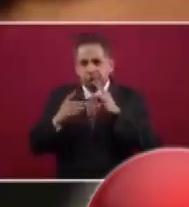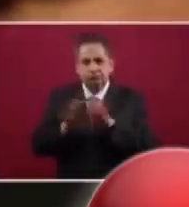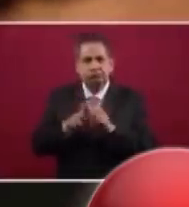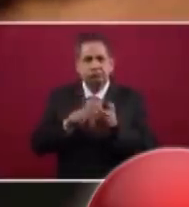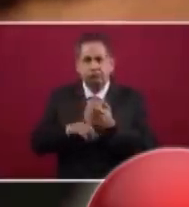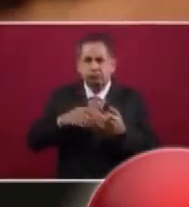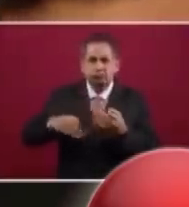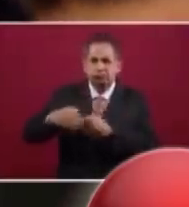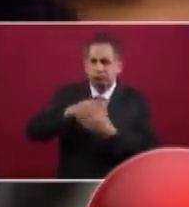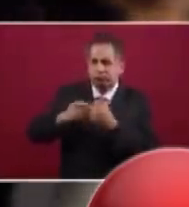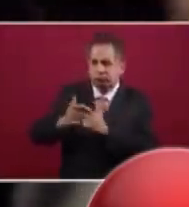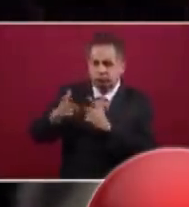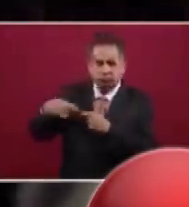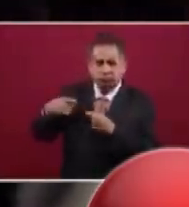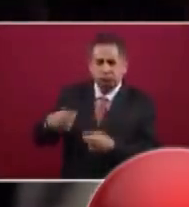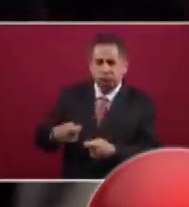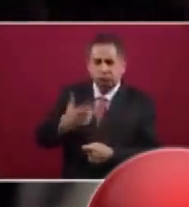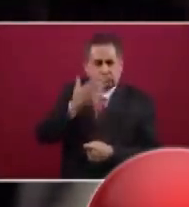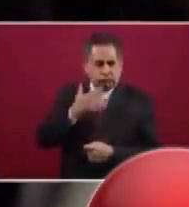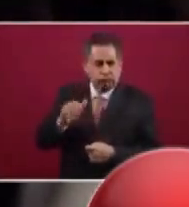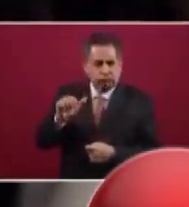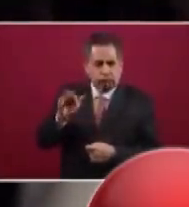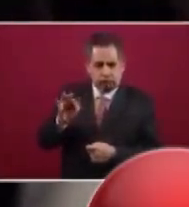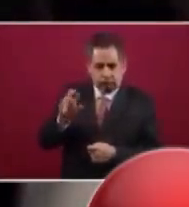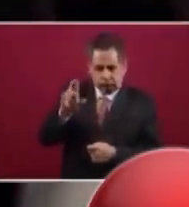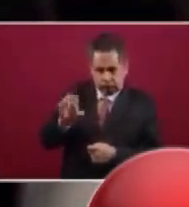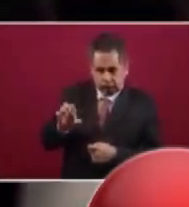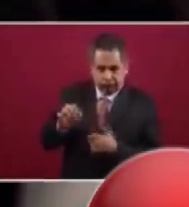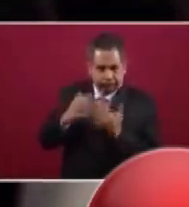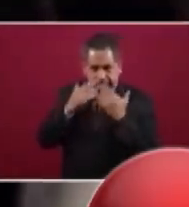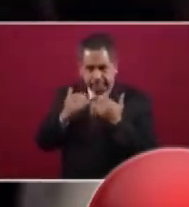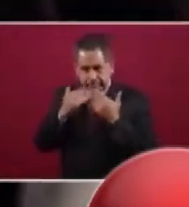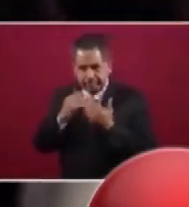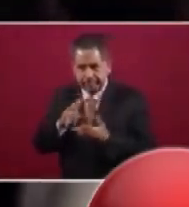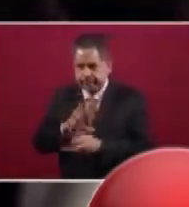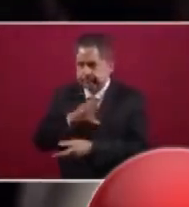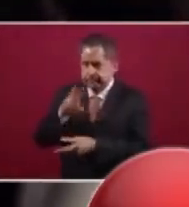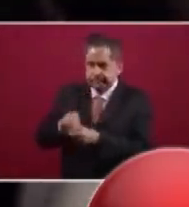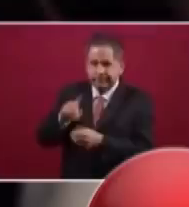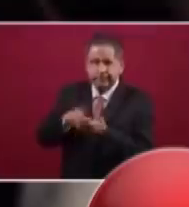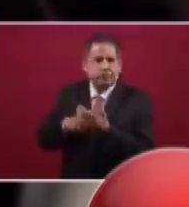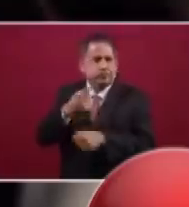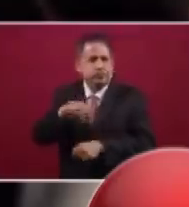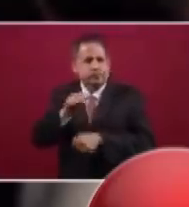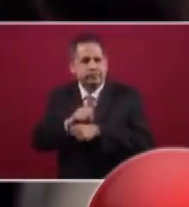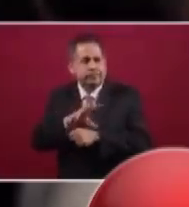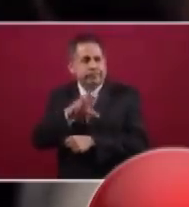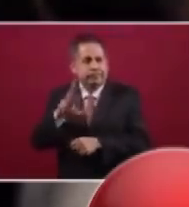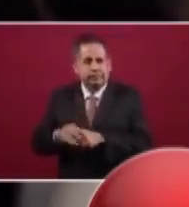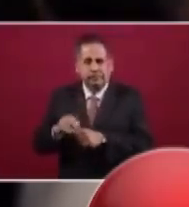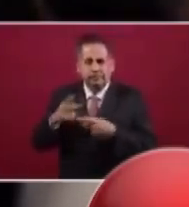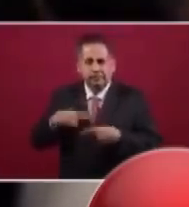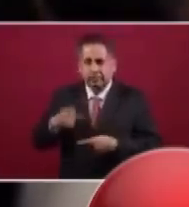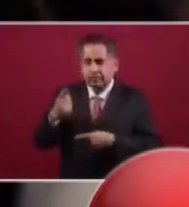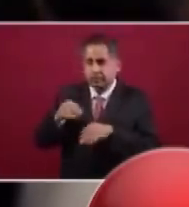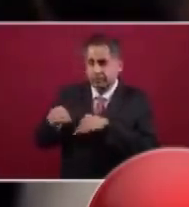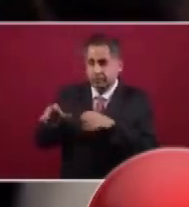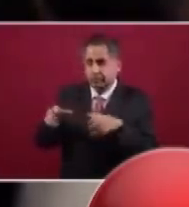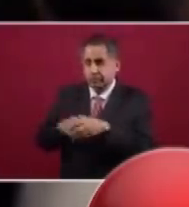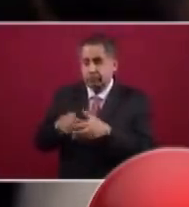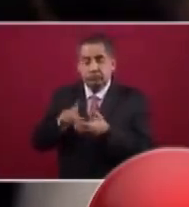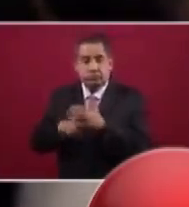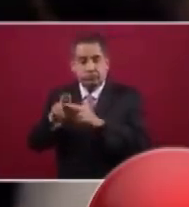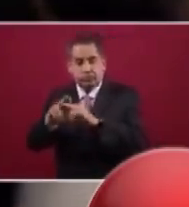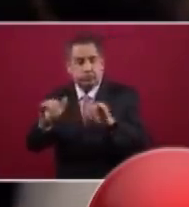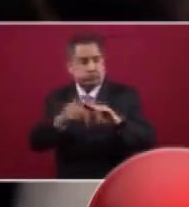su generación que no tuvimos afores, que no completan las semanas con un solo empleador, porque ni usted lo tuvo